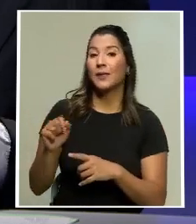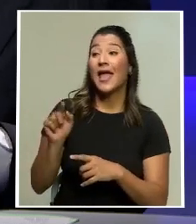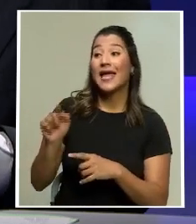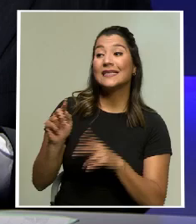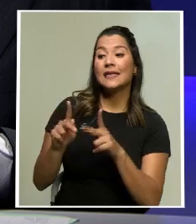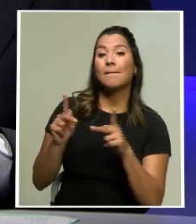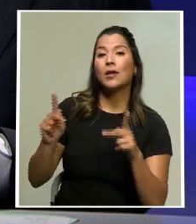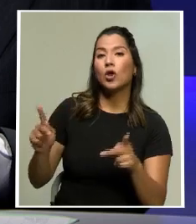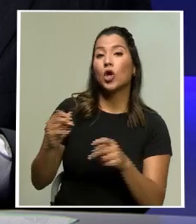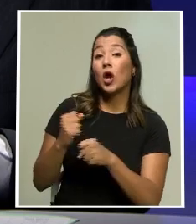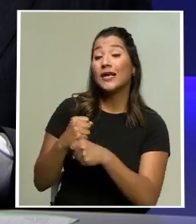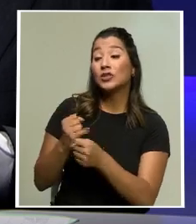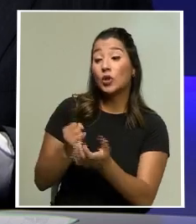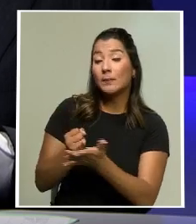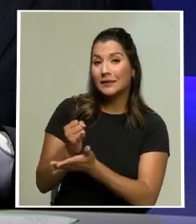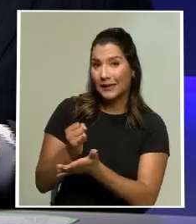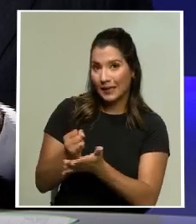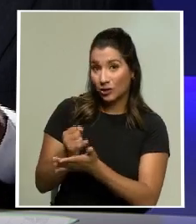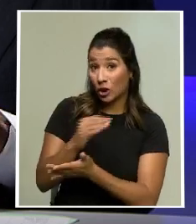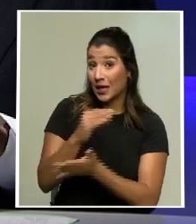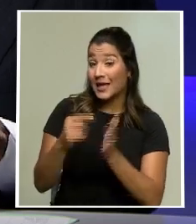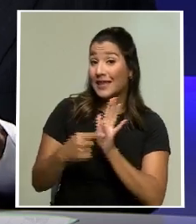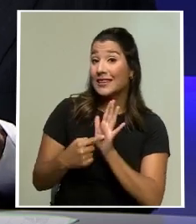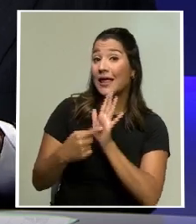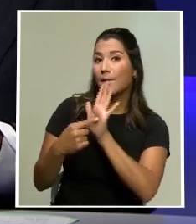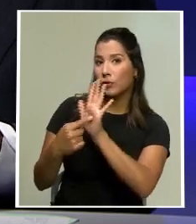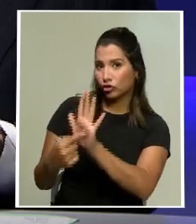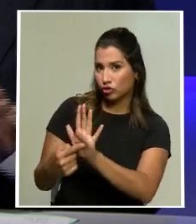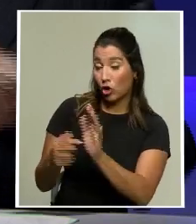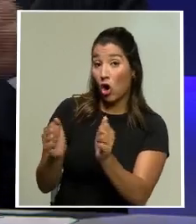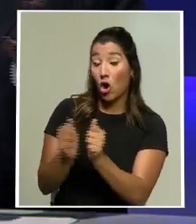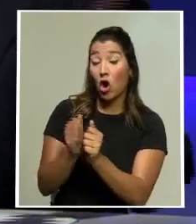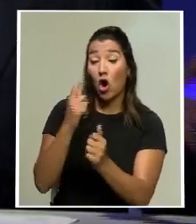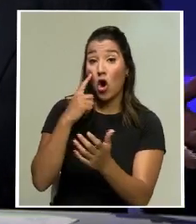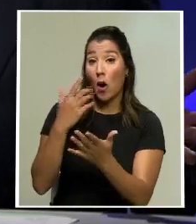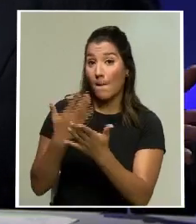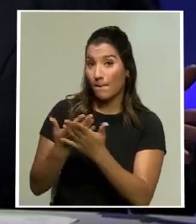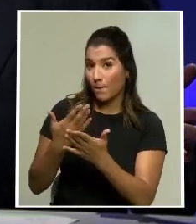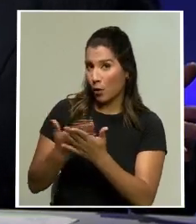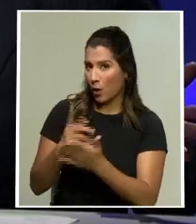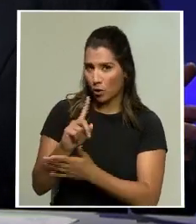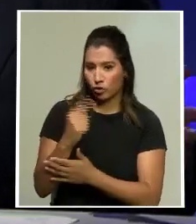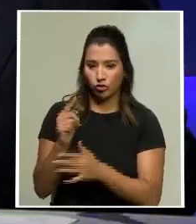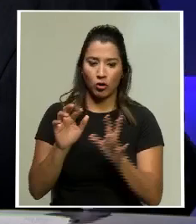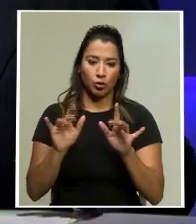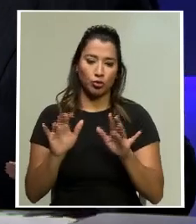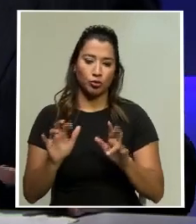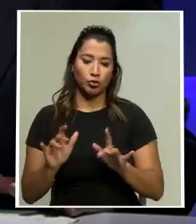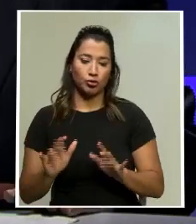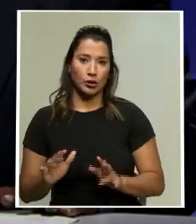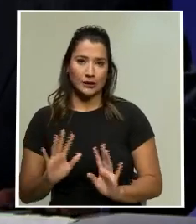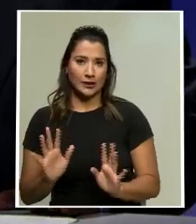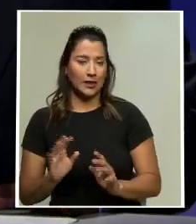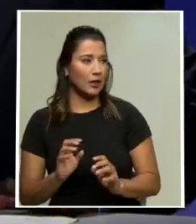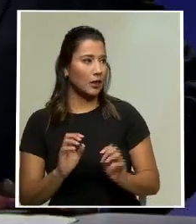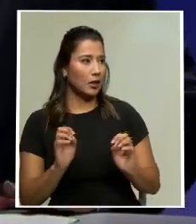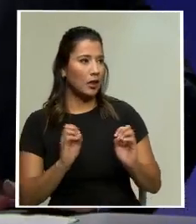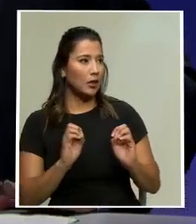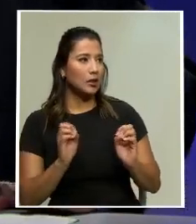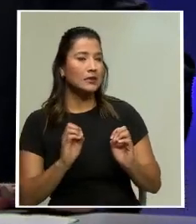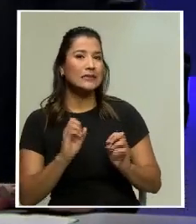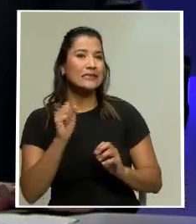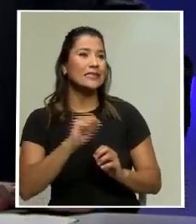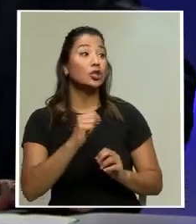que demostró con pruebas documentales, no simplemente escribir un artículo. Sí, ni testimoniales, ni de alguien